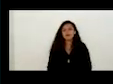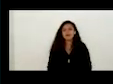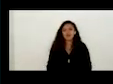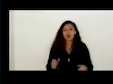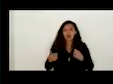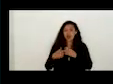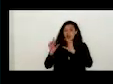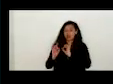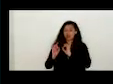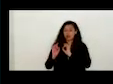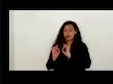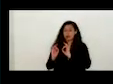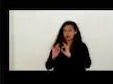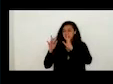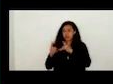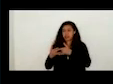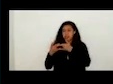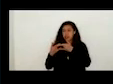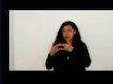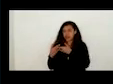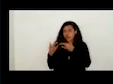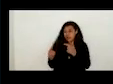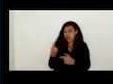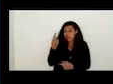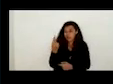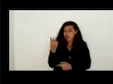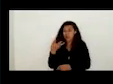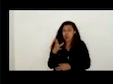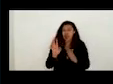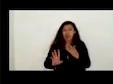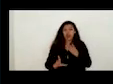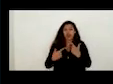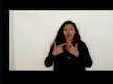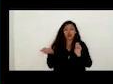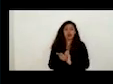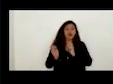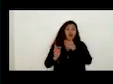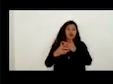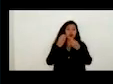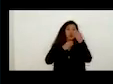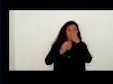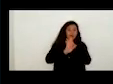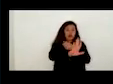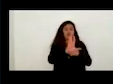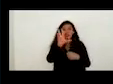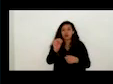anecdótico, definitivamente no se debe de evitar ningún grupo de alimentos.